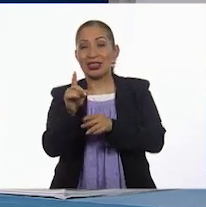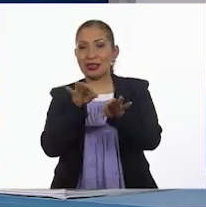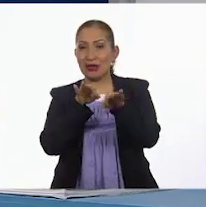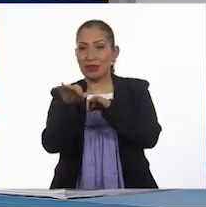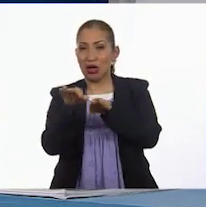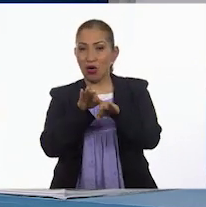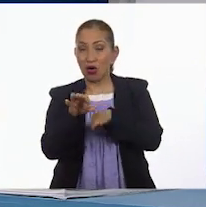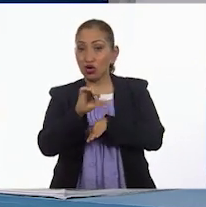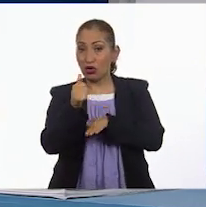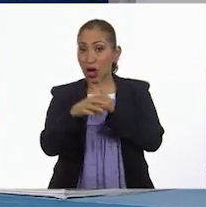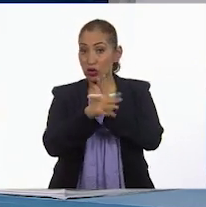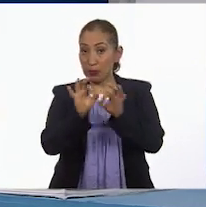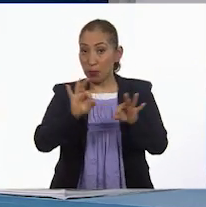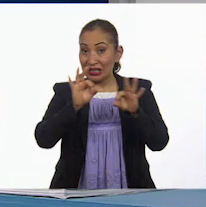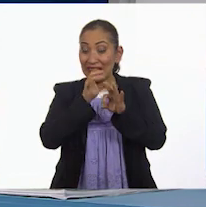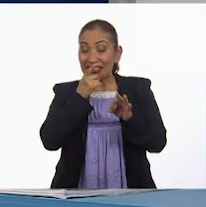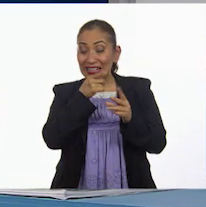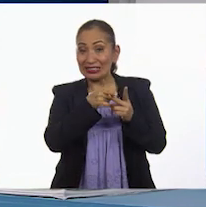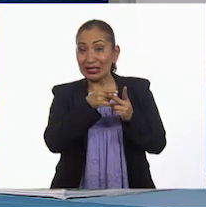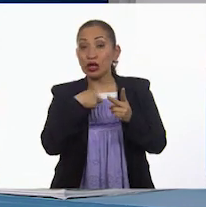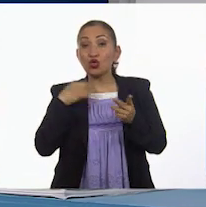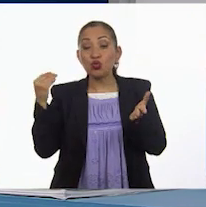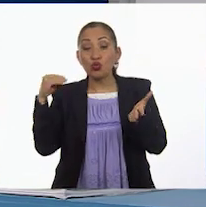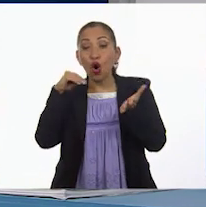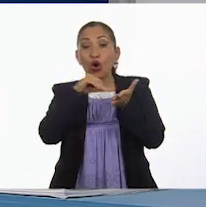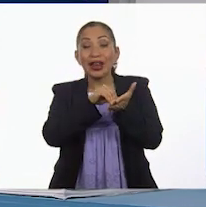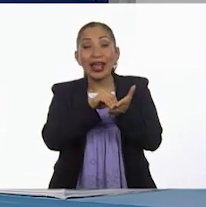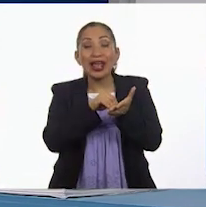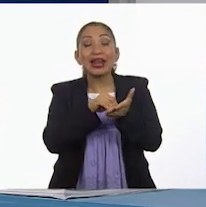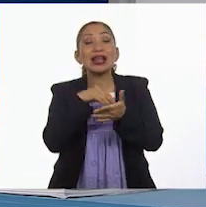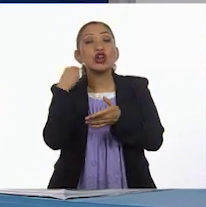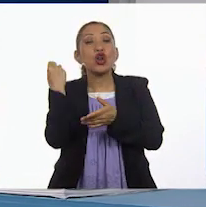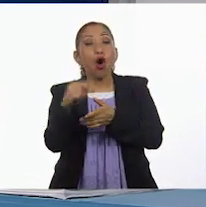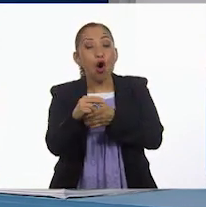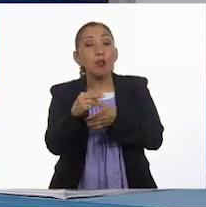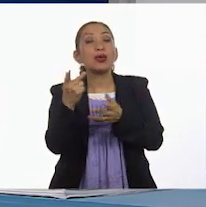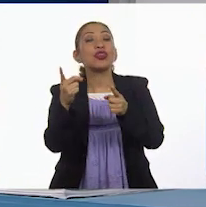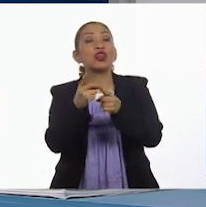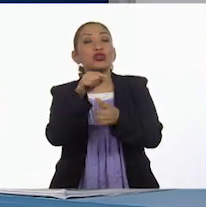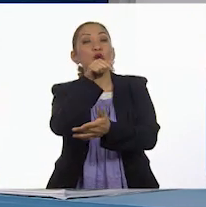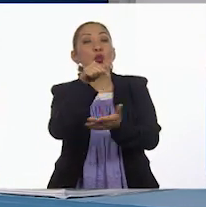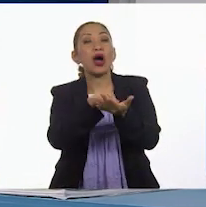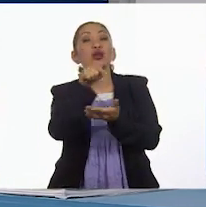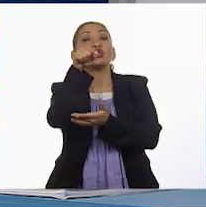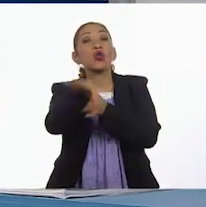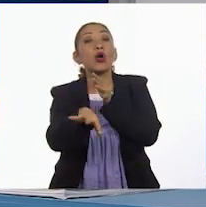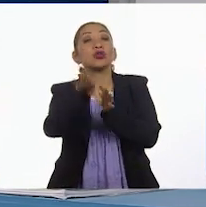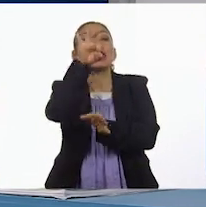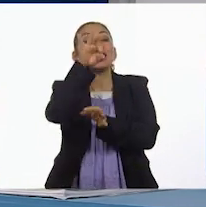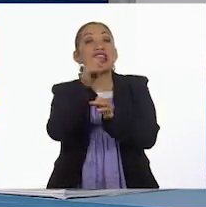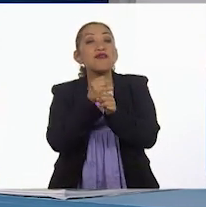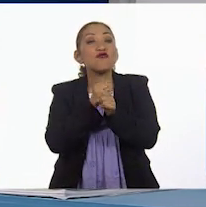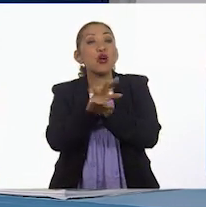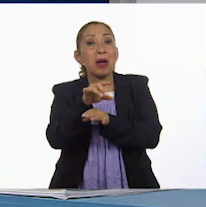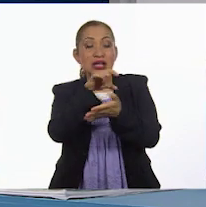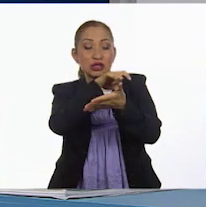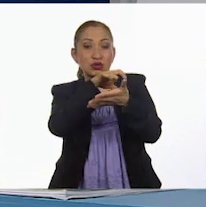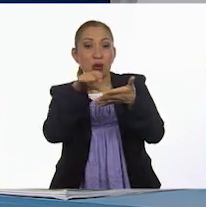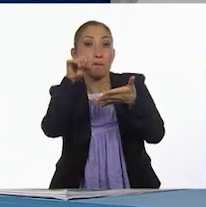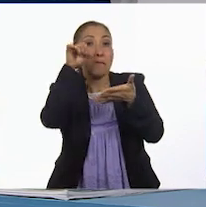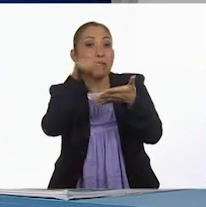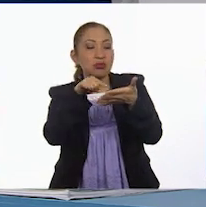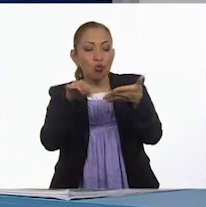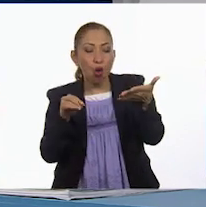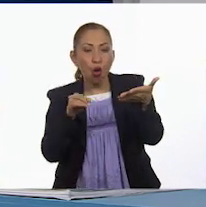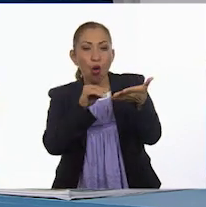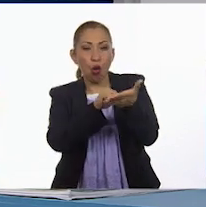nos dice otro punto, que se citen las fuentes consultadas. Y esto, María, es algo también, un consejo que les doy y una